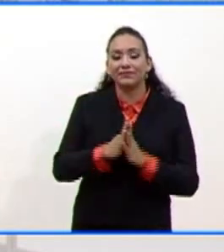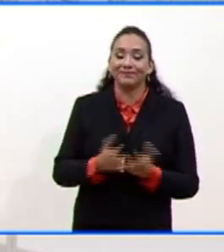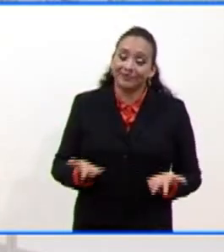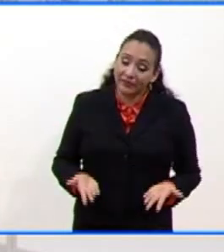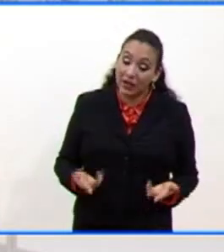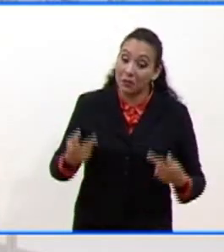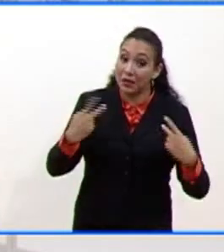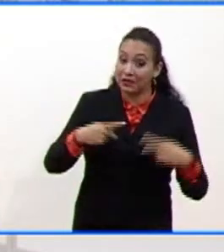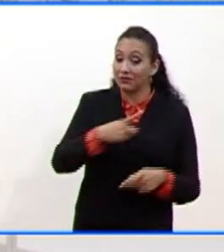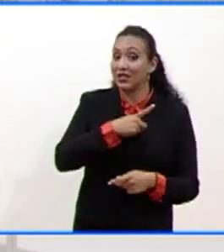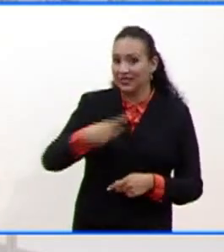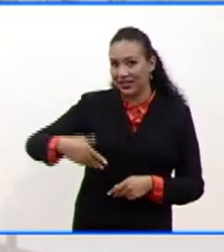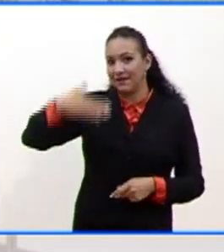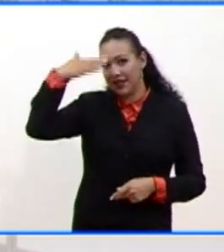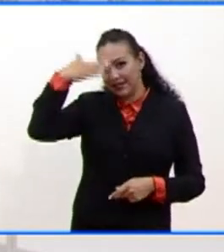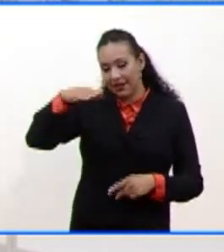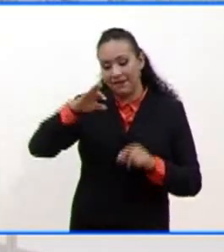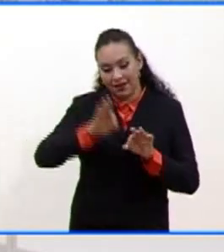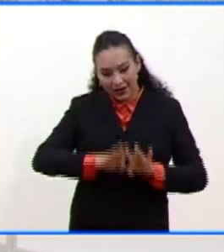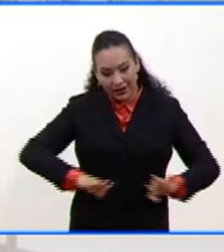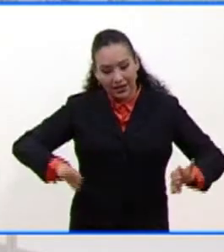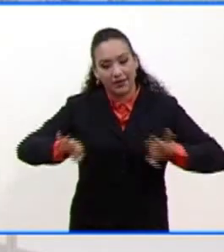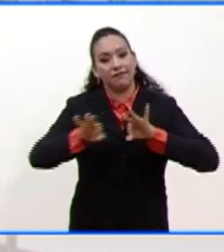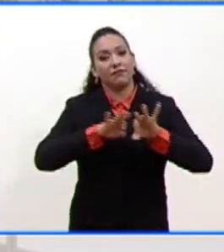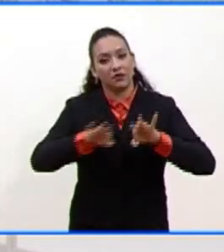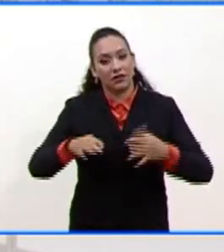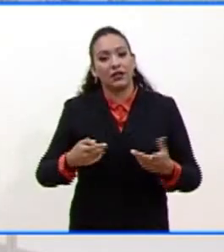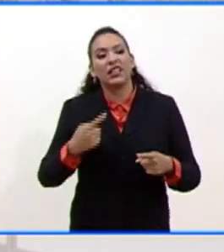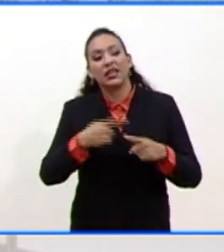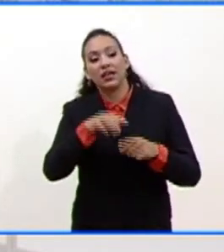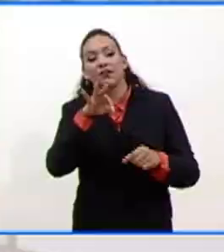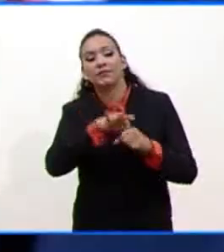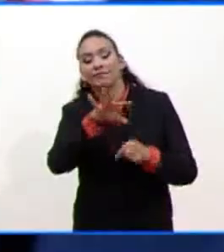ciudadanía conozca la labor de los cargos por los que van a votar.